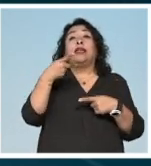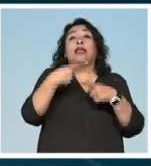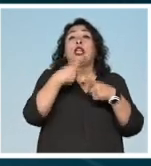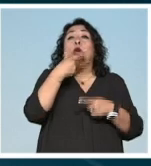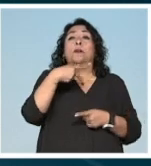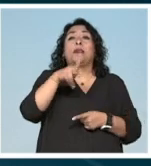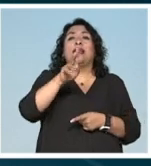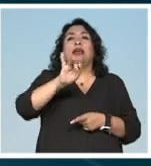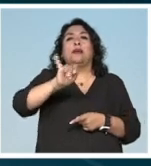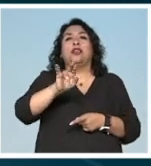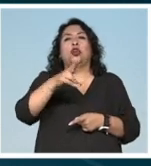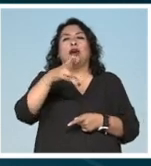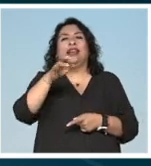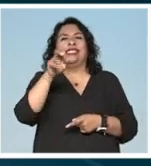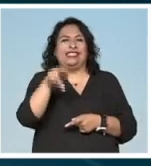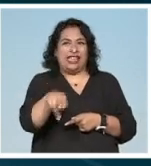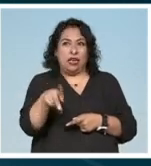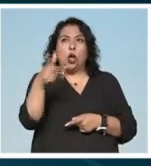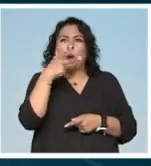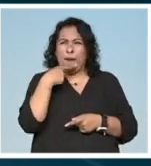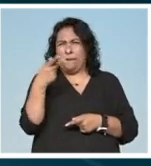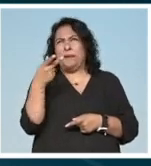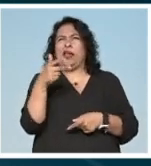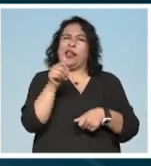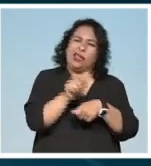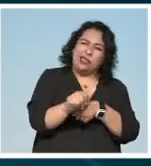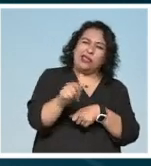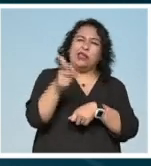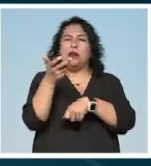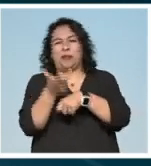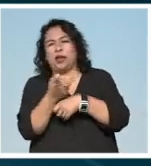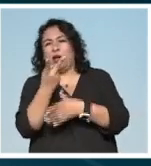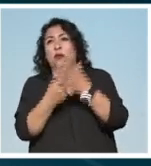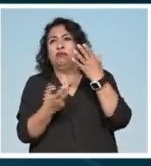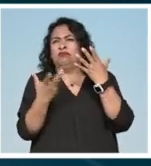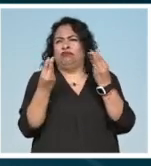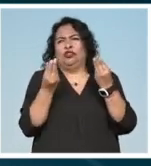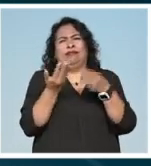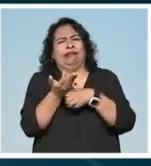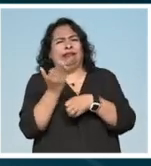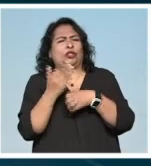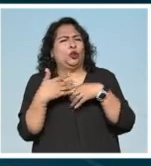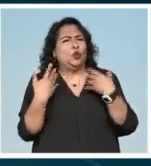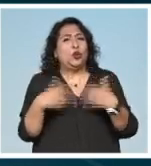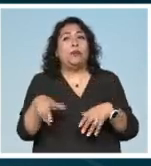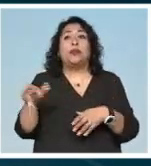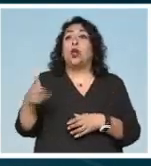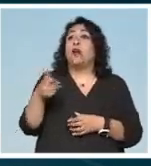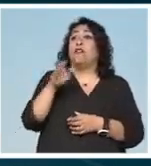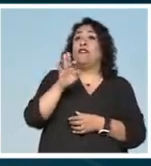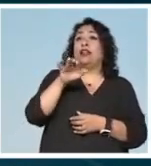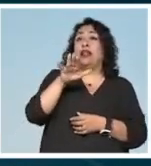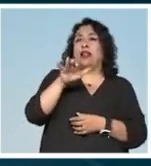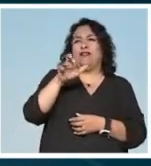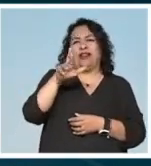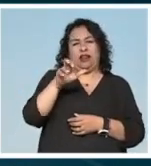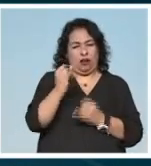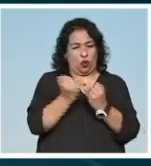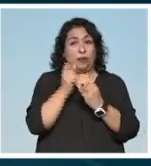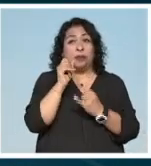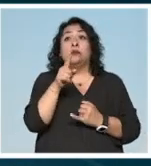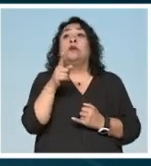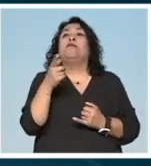Kevin Johansen, el músico argentino-americano con tantísimo humor, y Phil Manzanera.